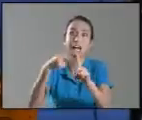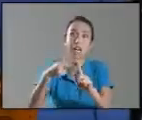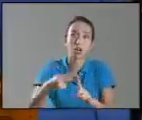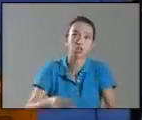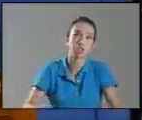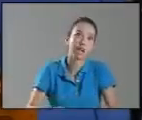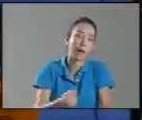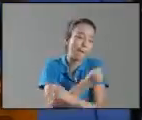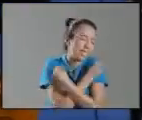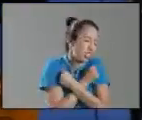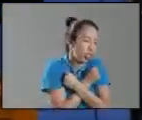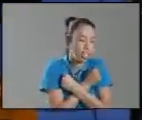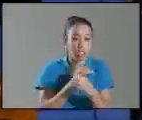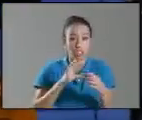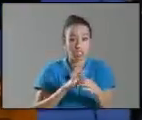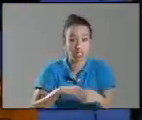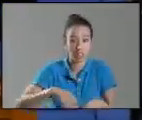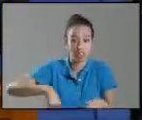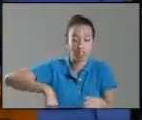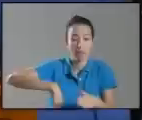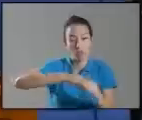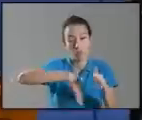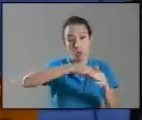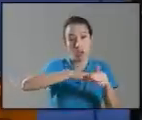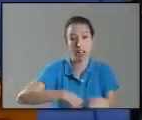Y yo no me explico por qué, porque